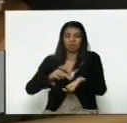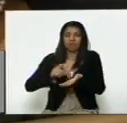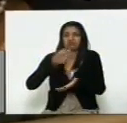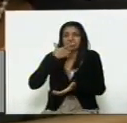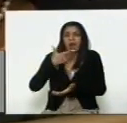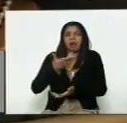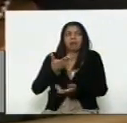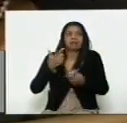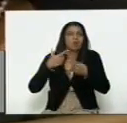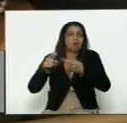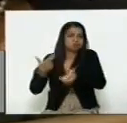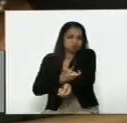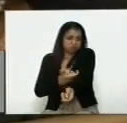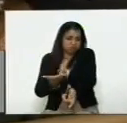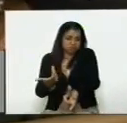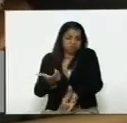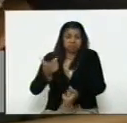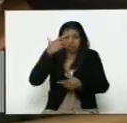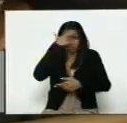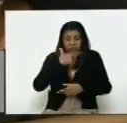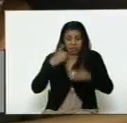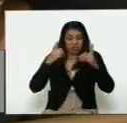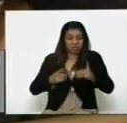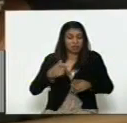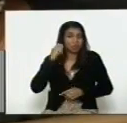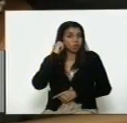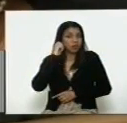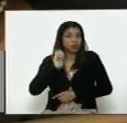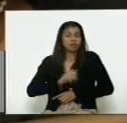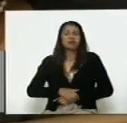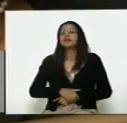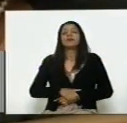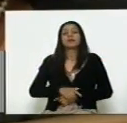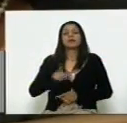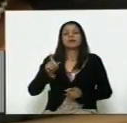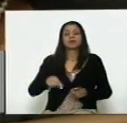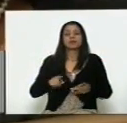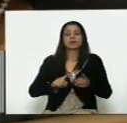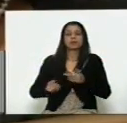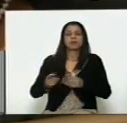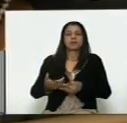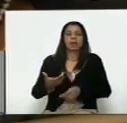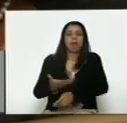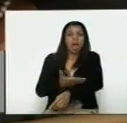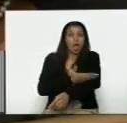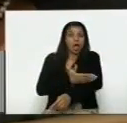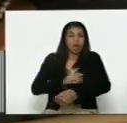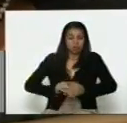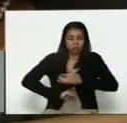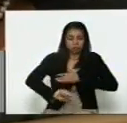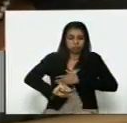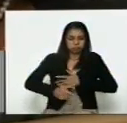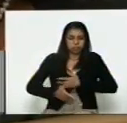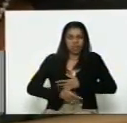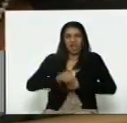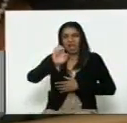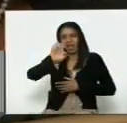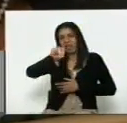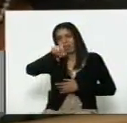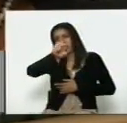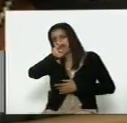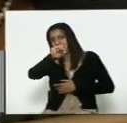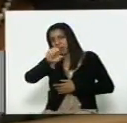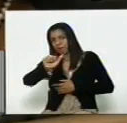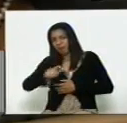analgésicos. Número 7. La administración de enema antes del parto sin su previa